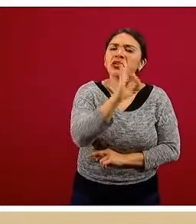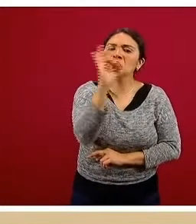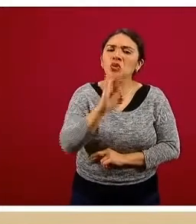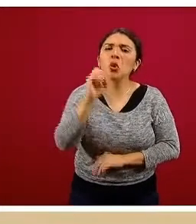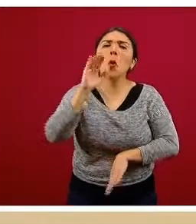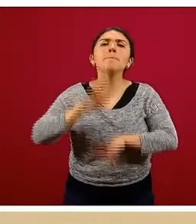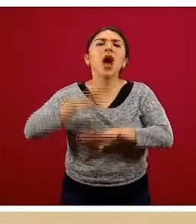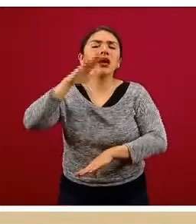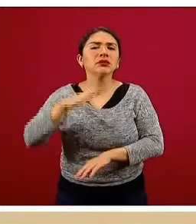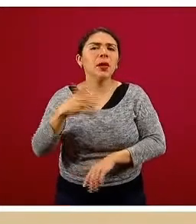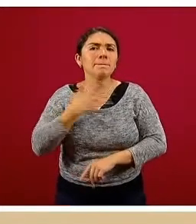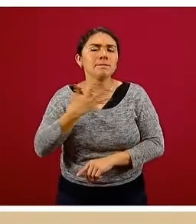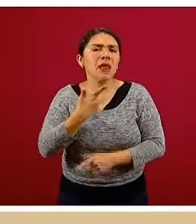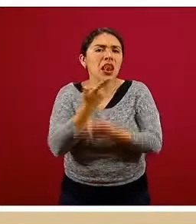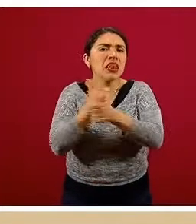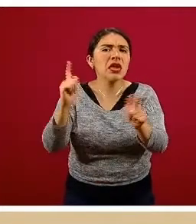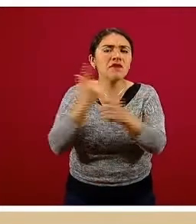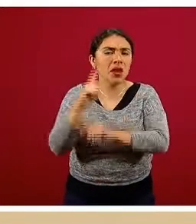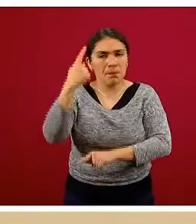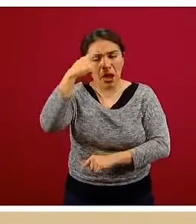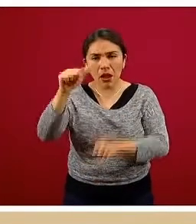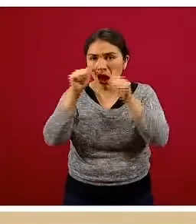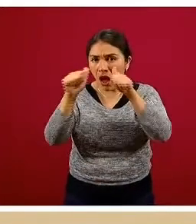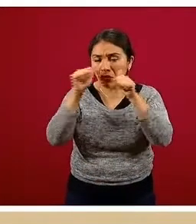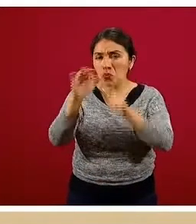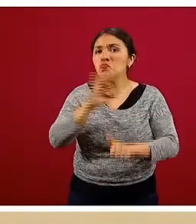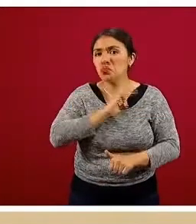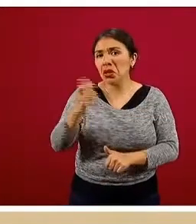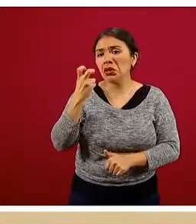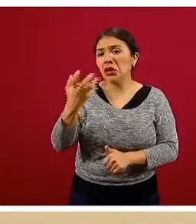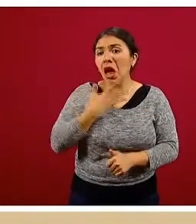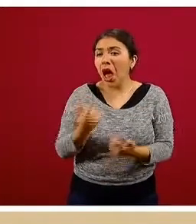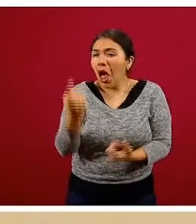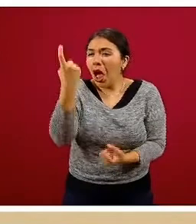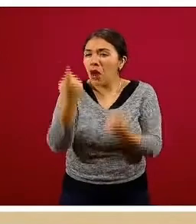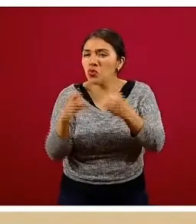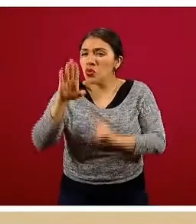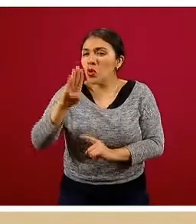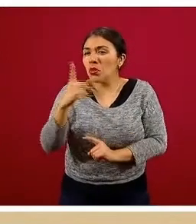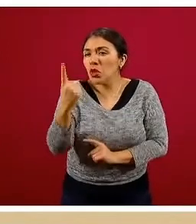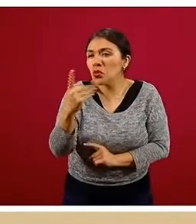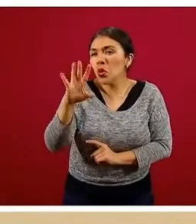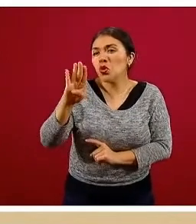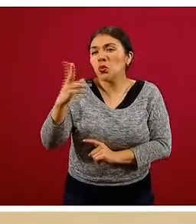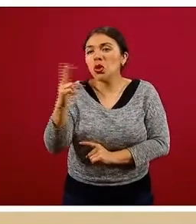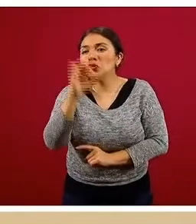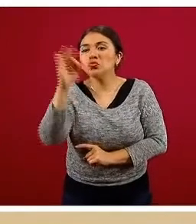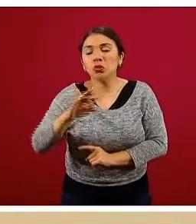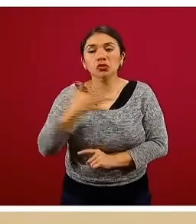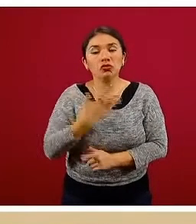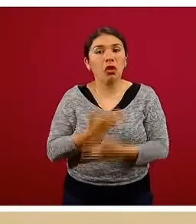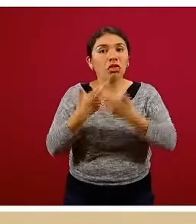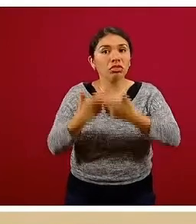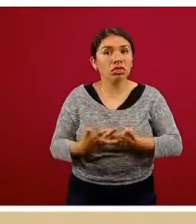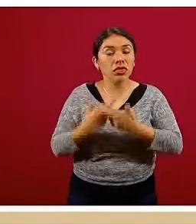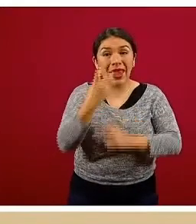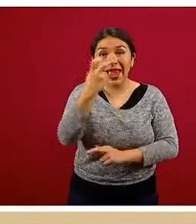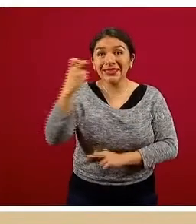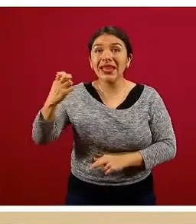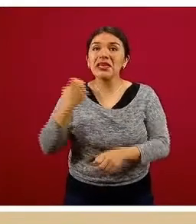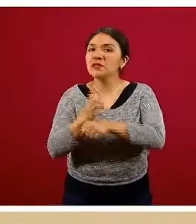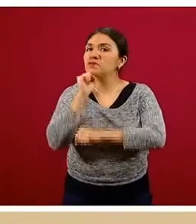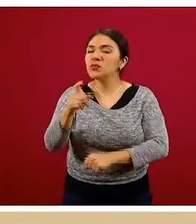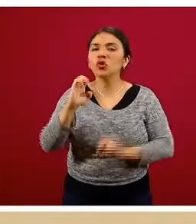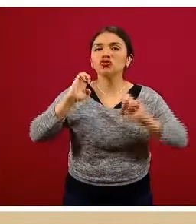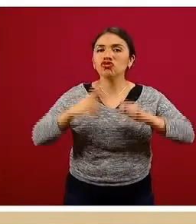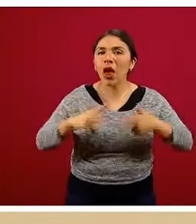o más de disponibilidad, llegando a ser inclusive de 91, 92% también en estos estados de